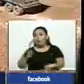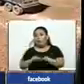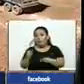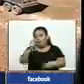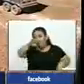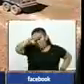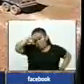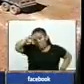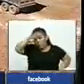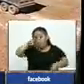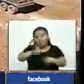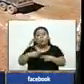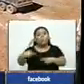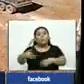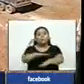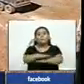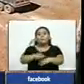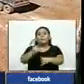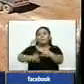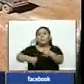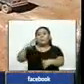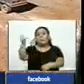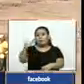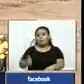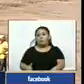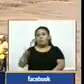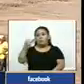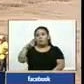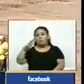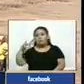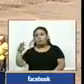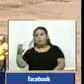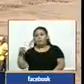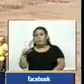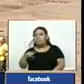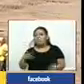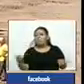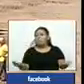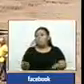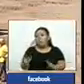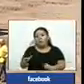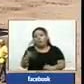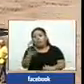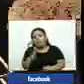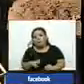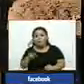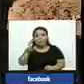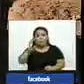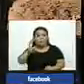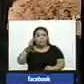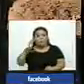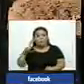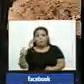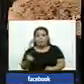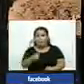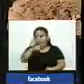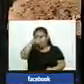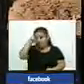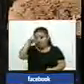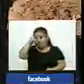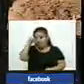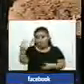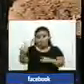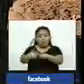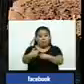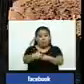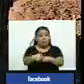el cual se espera finalice en agosto del 2020. Con esta obra se generarán aproximadamente 350 empleos directos